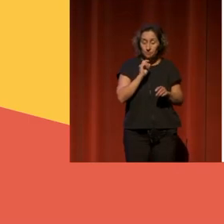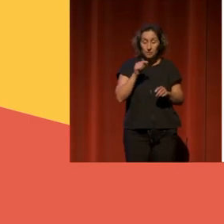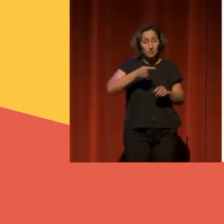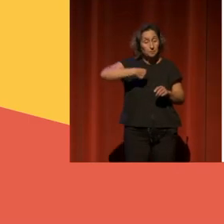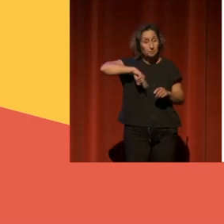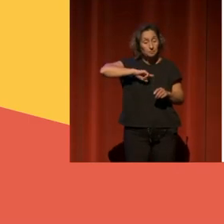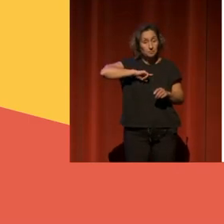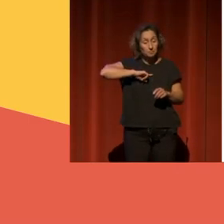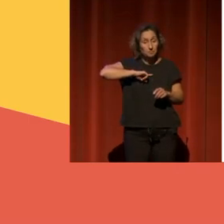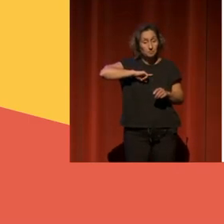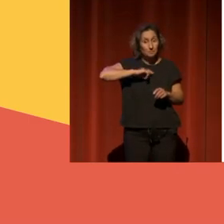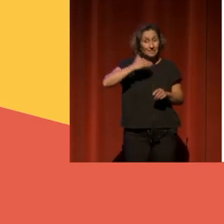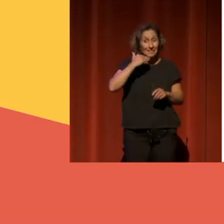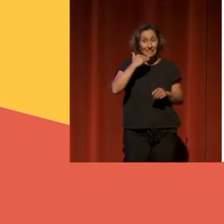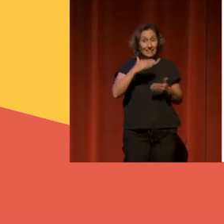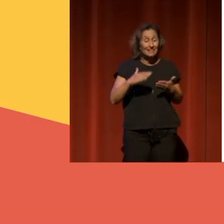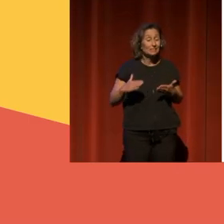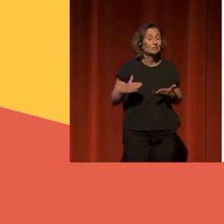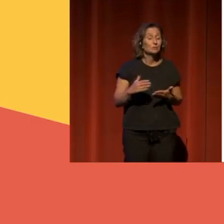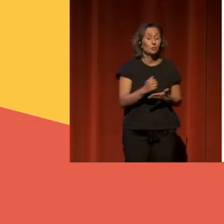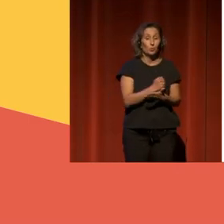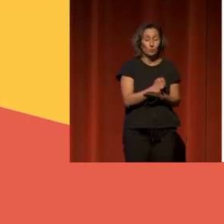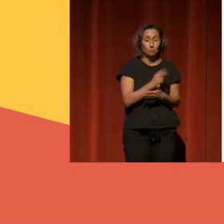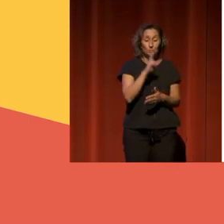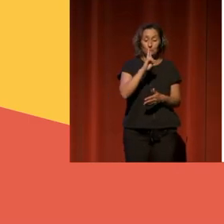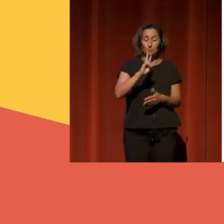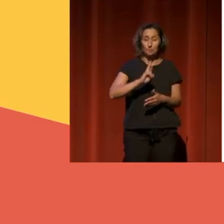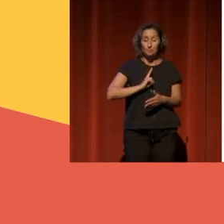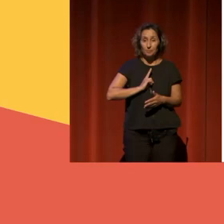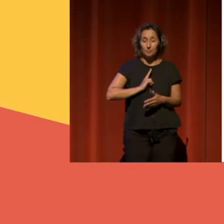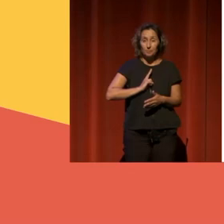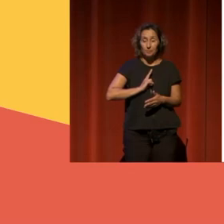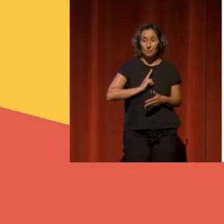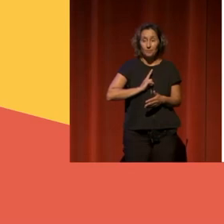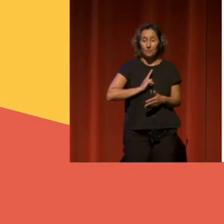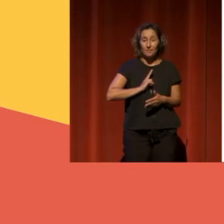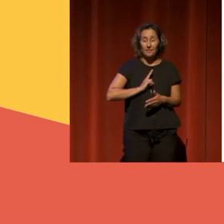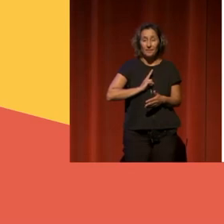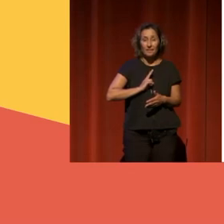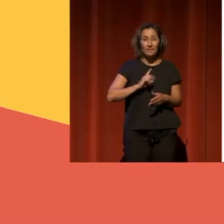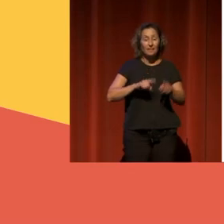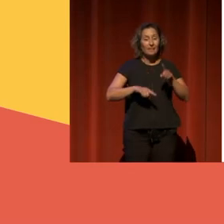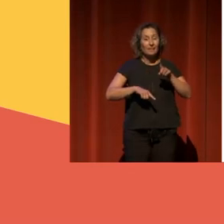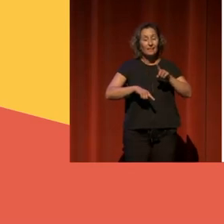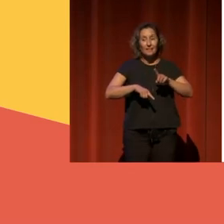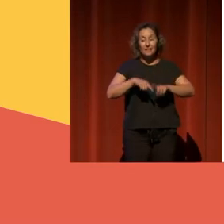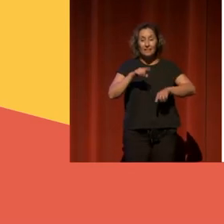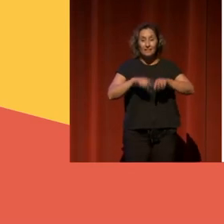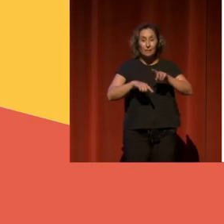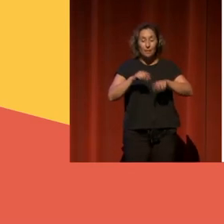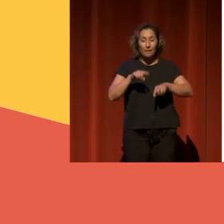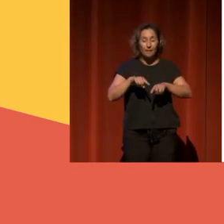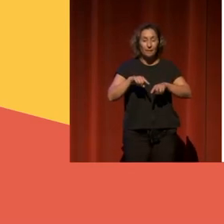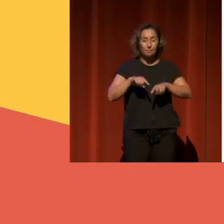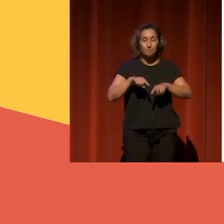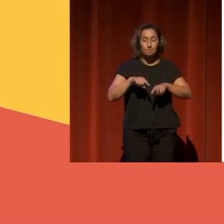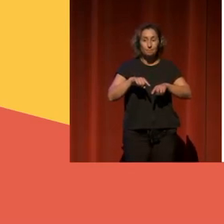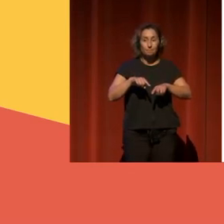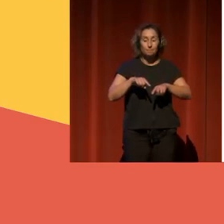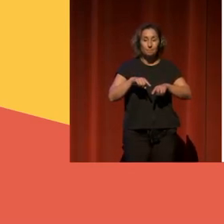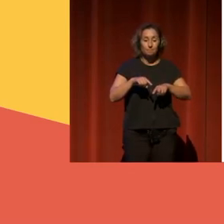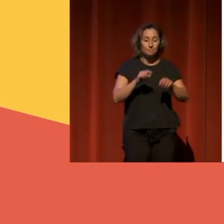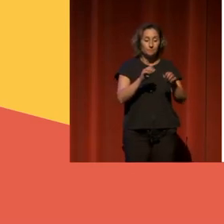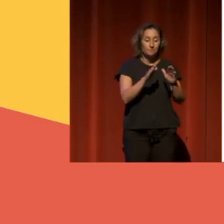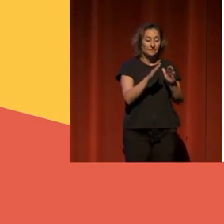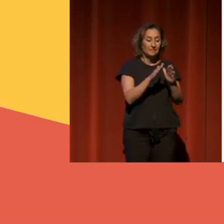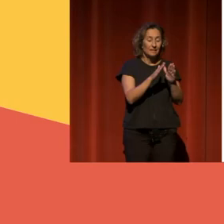que casi todos han contestado que depende sobre todo de la disponibilidad de los lotes que ofrecen